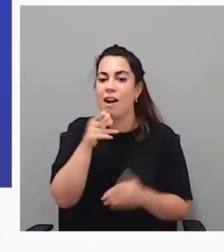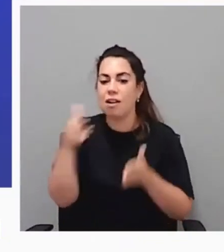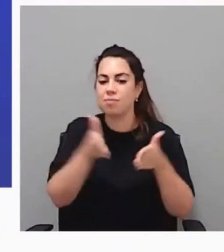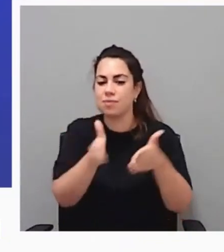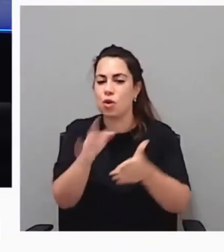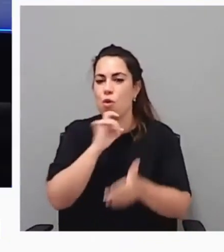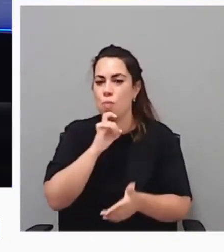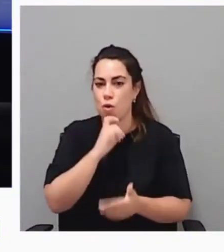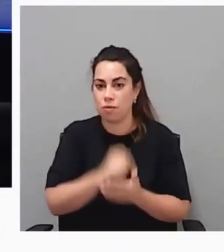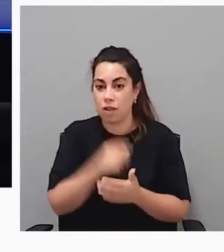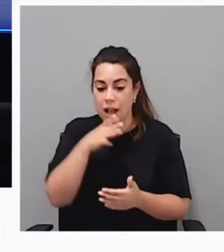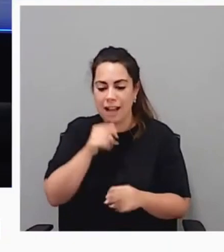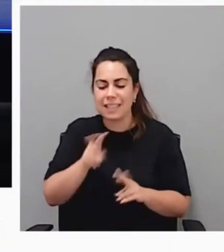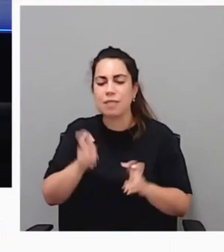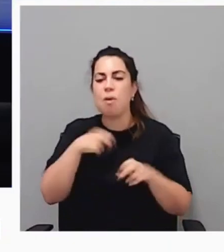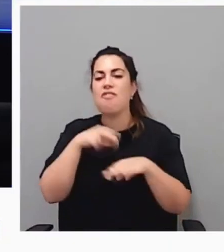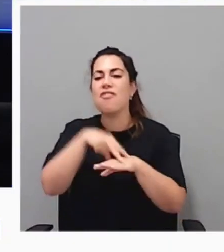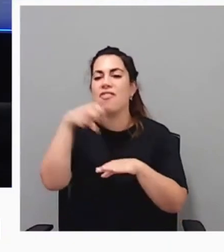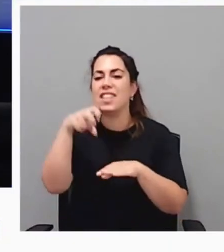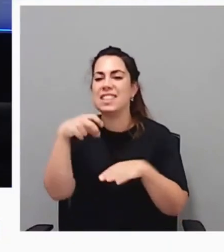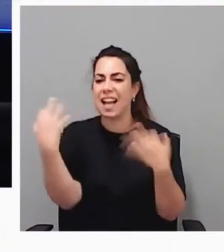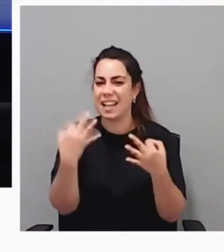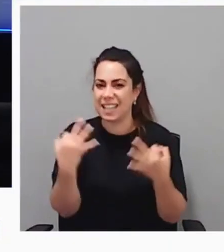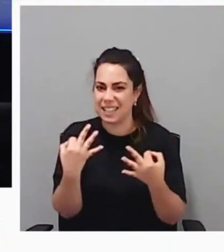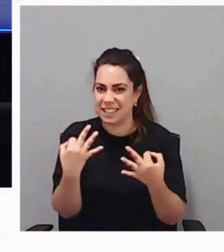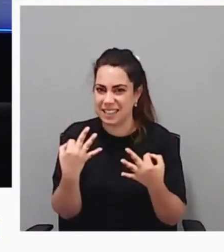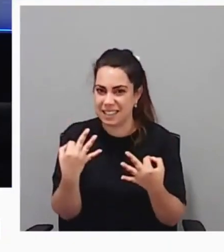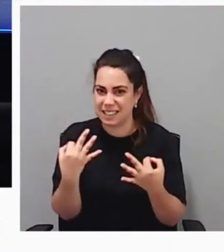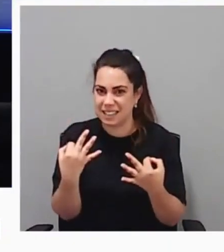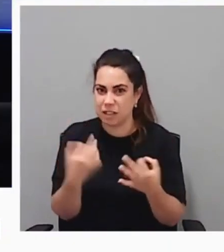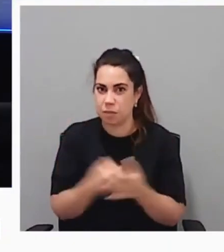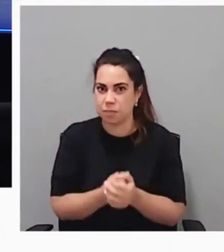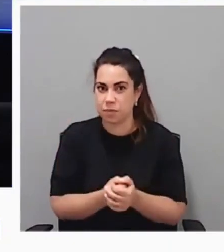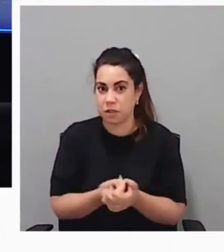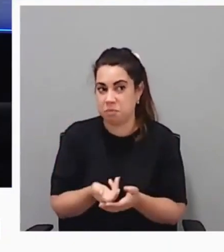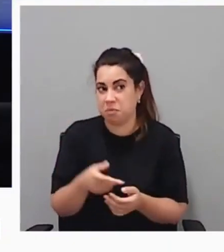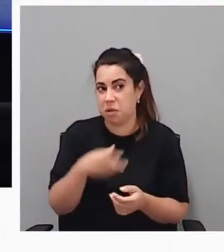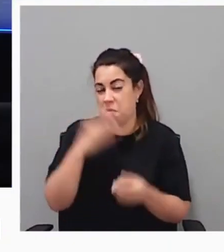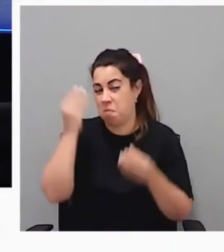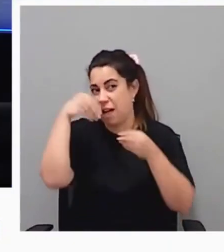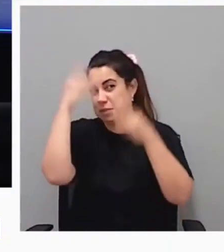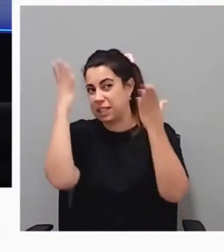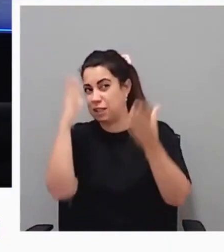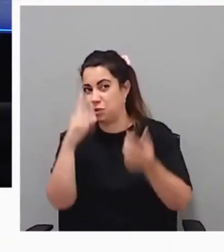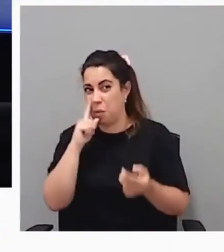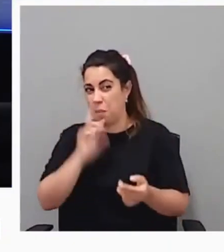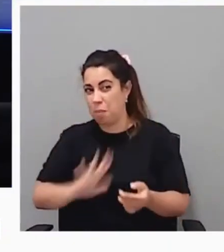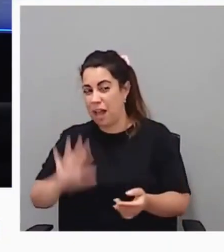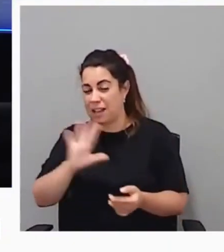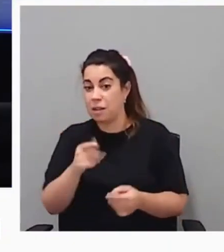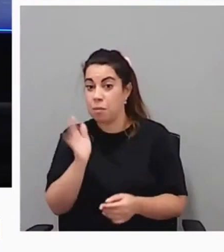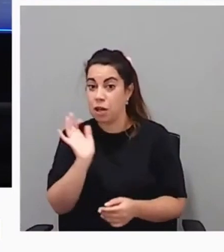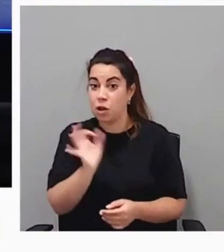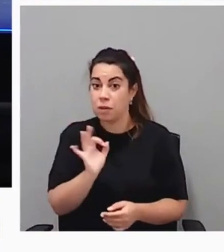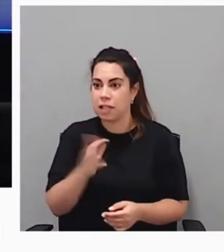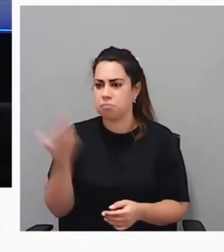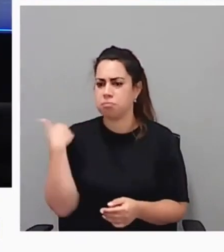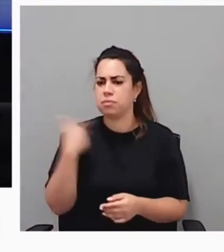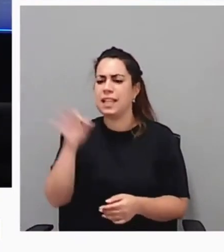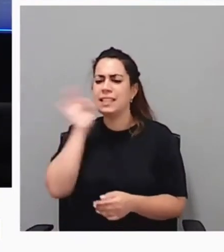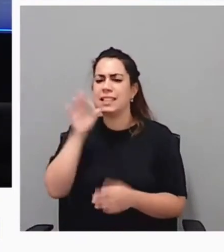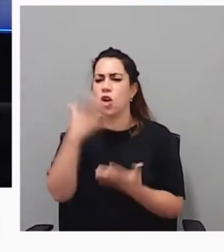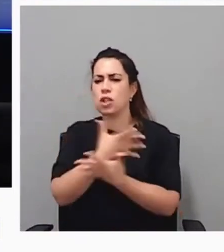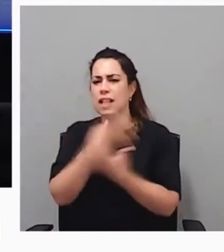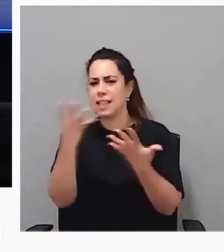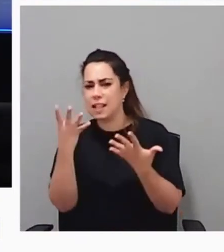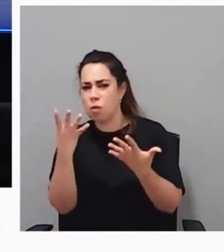explicar lo que es la física. La física, aunque esa ha sido una cosa abstracta, empezó a ser una cosa muy importante en el siglo XIX y sobre todo en el